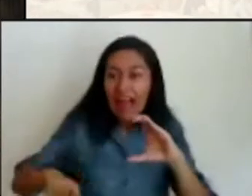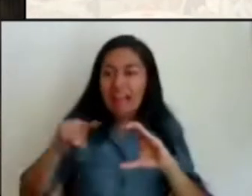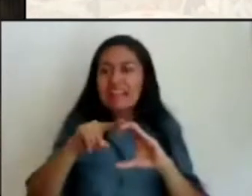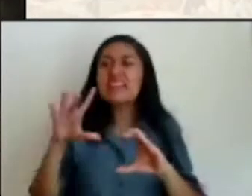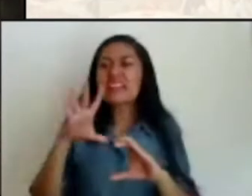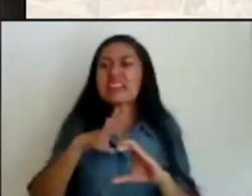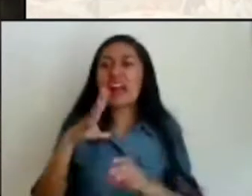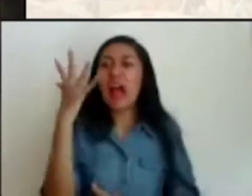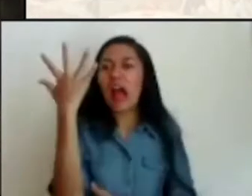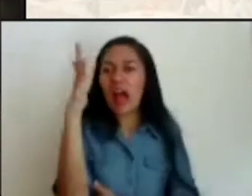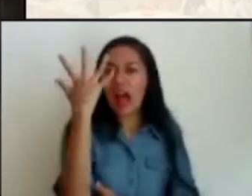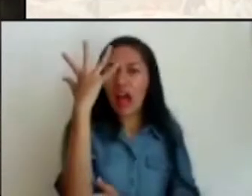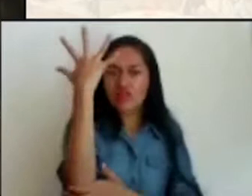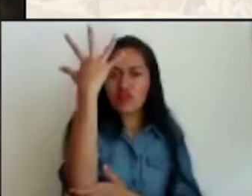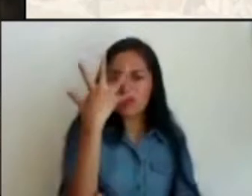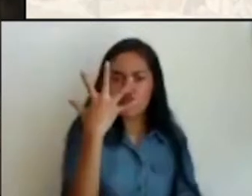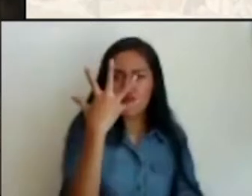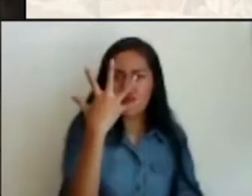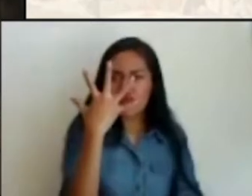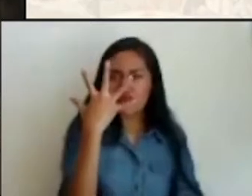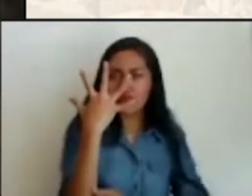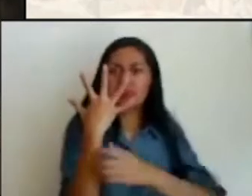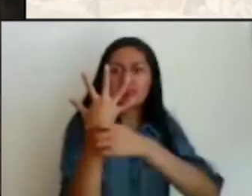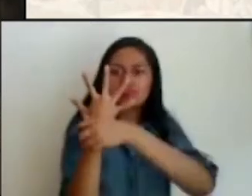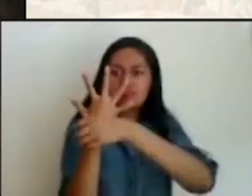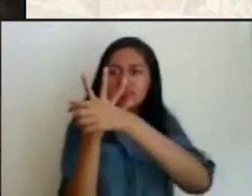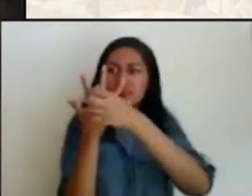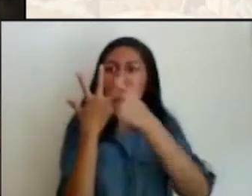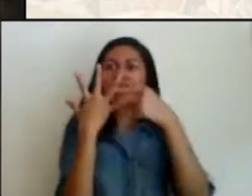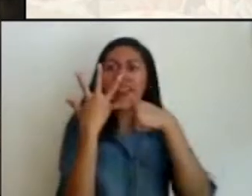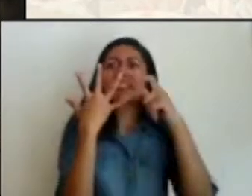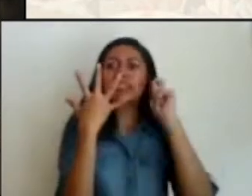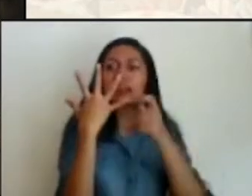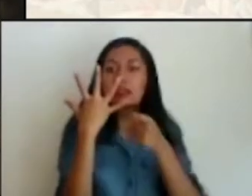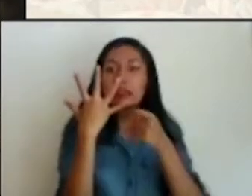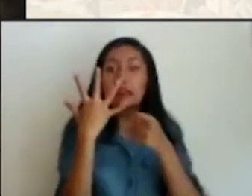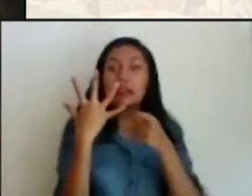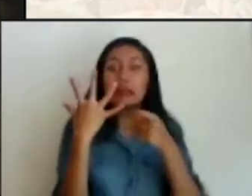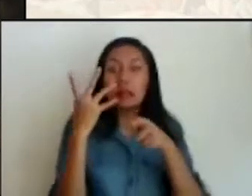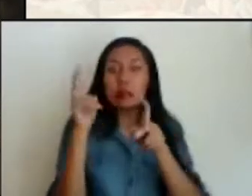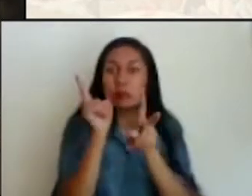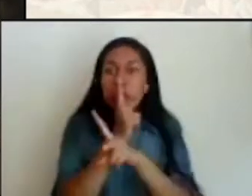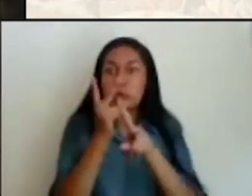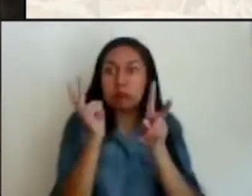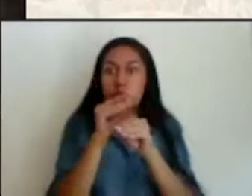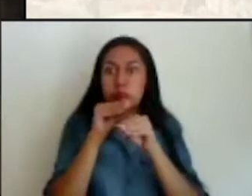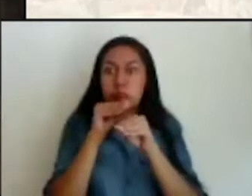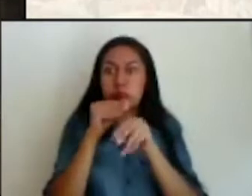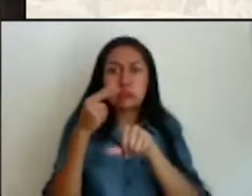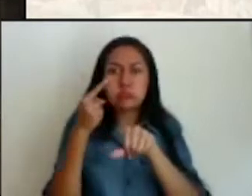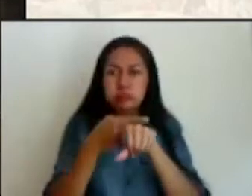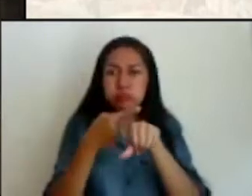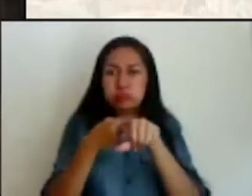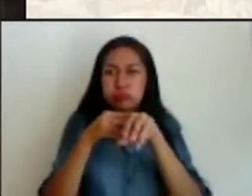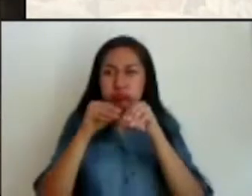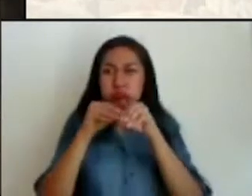que está planteando cómo se esparcen por el mundo los olores salutíferos que da la